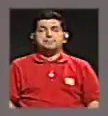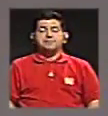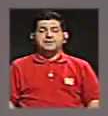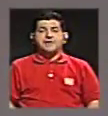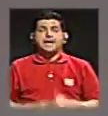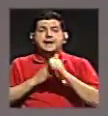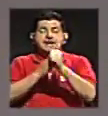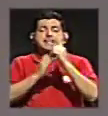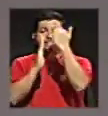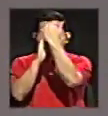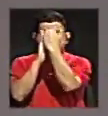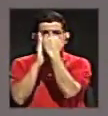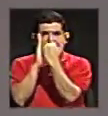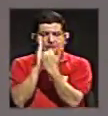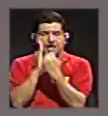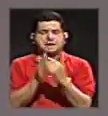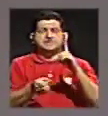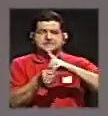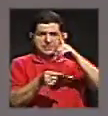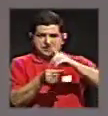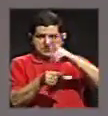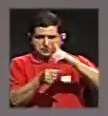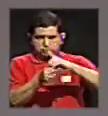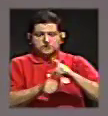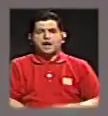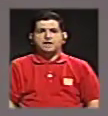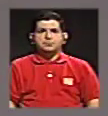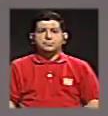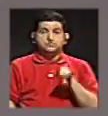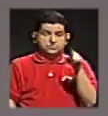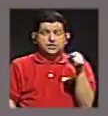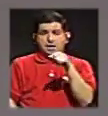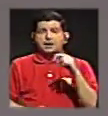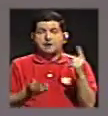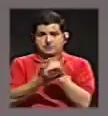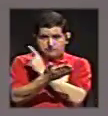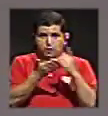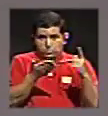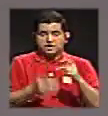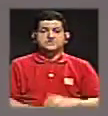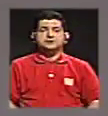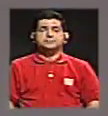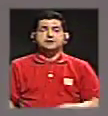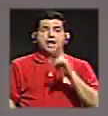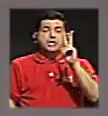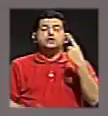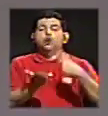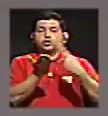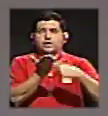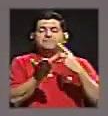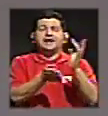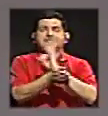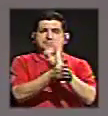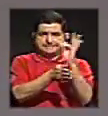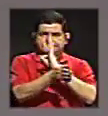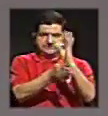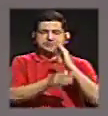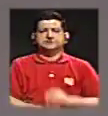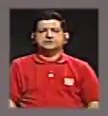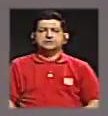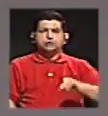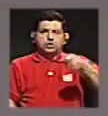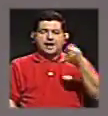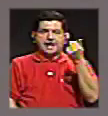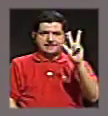lista de las listas diputades por por provincia eh Y dos debates televisivos en